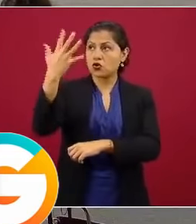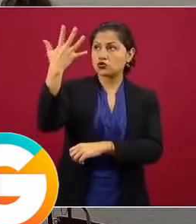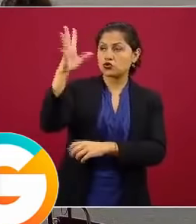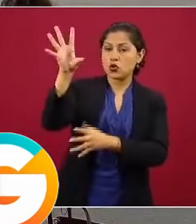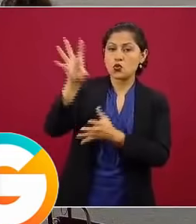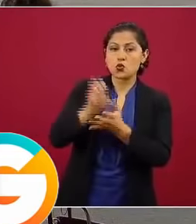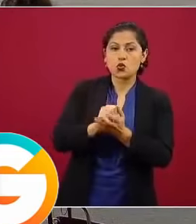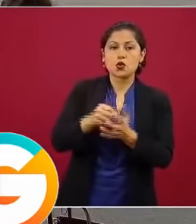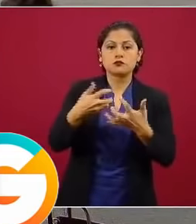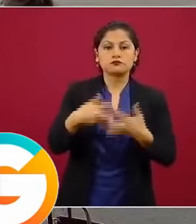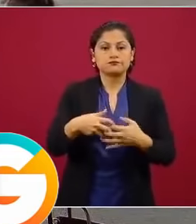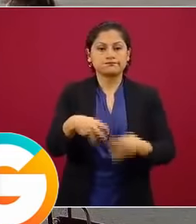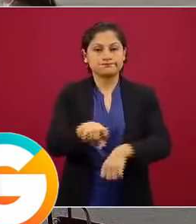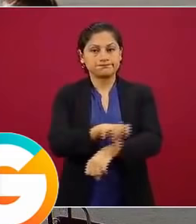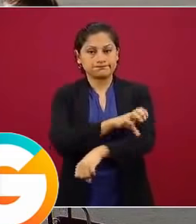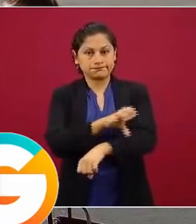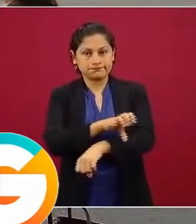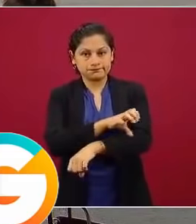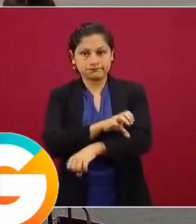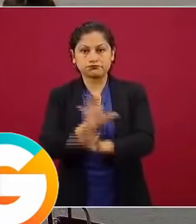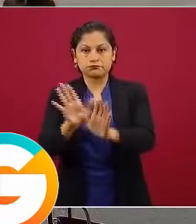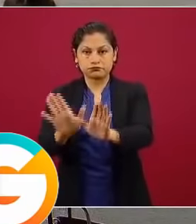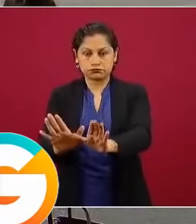y las hidroeléctricas